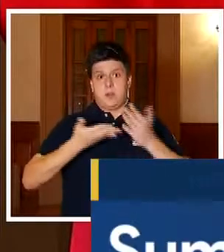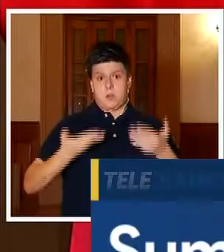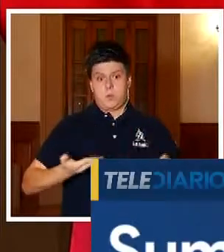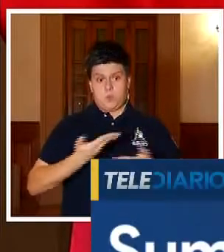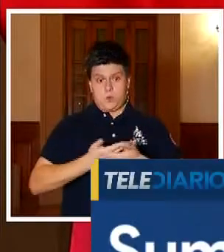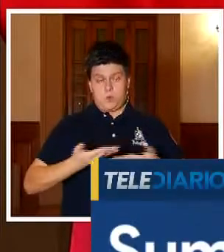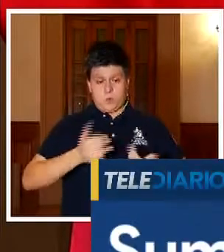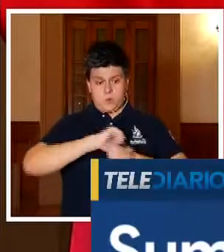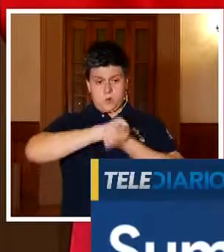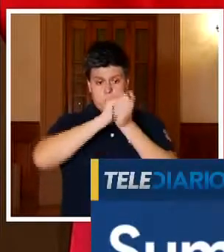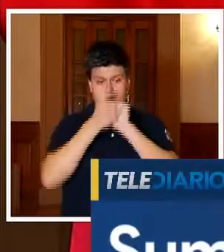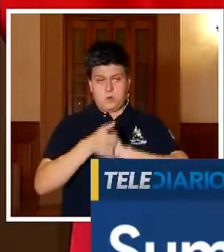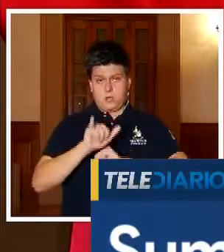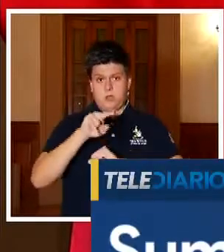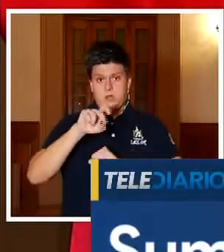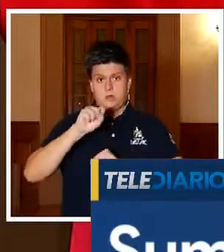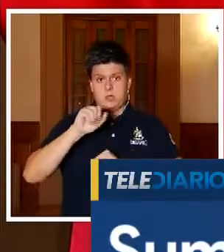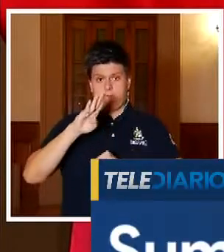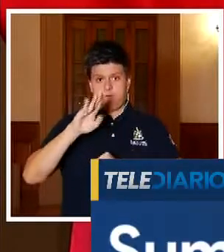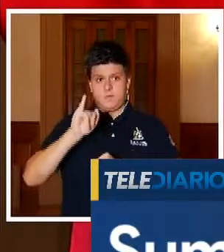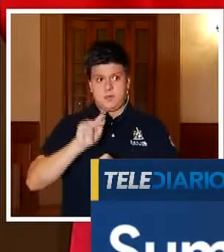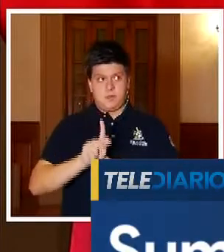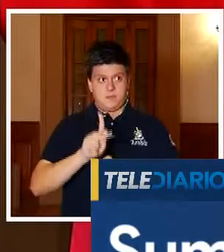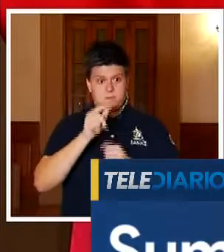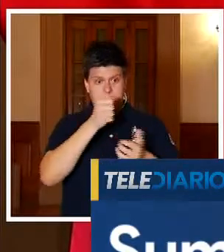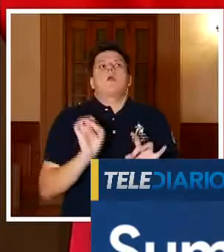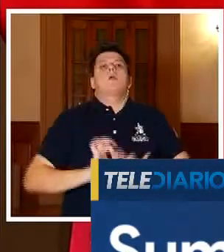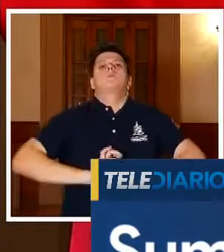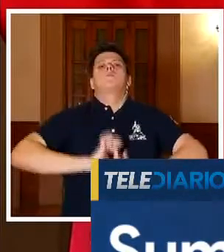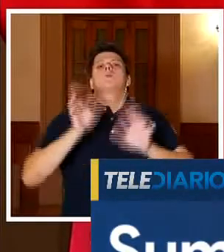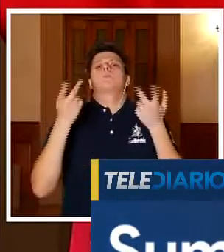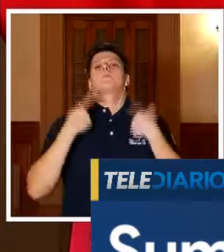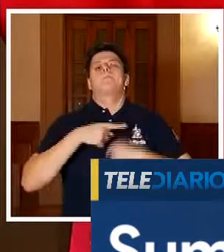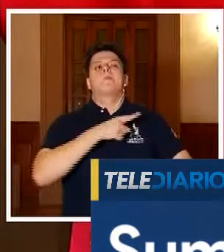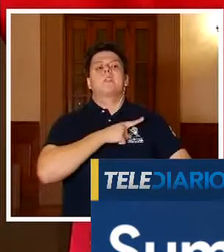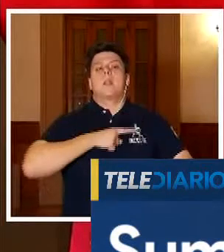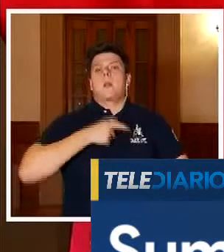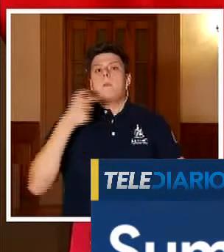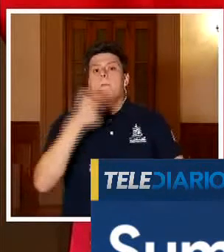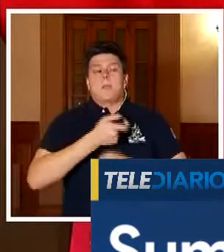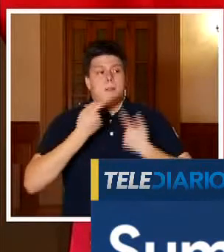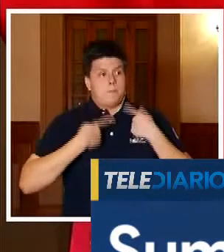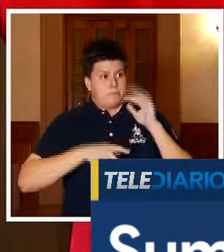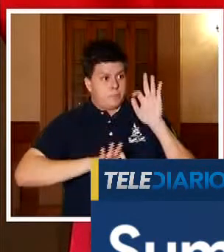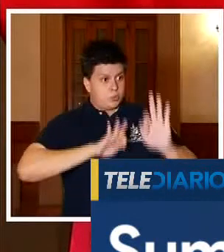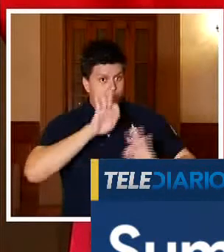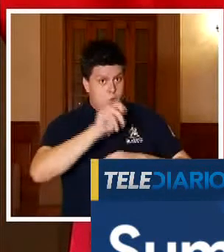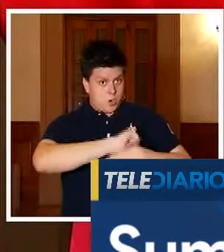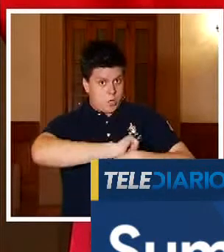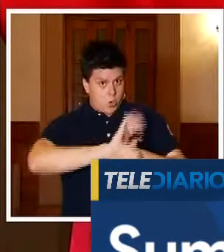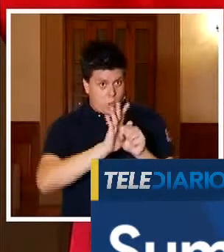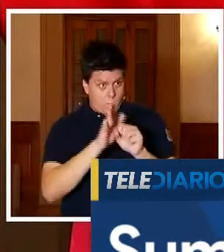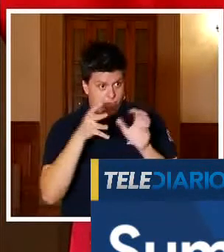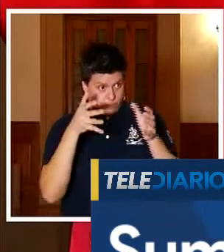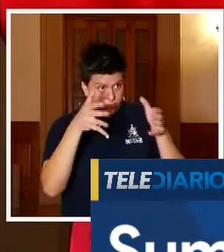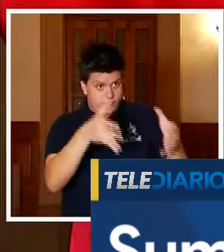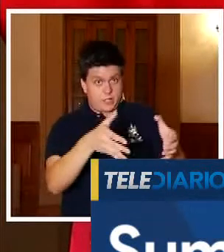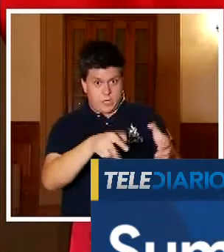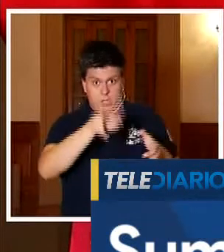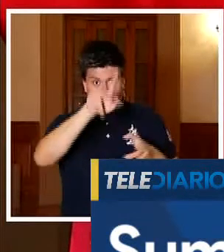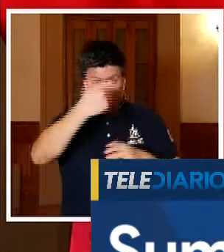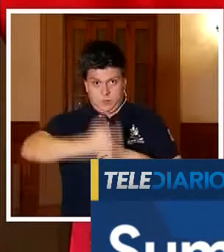partida específica para atención de pacientes COVID. Atender a un paciente COVID es